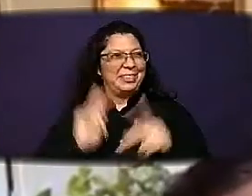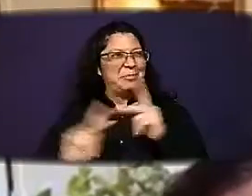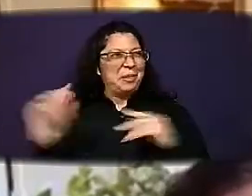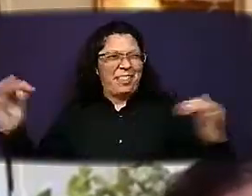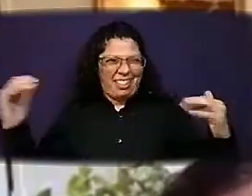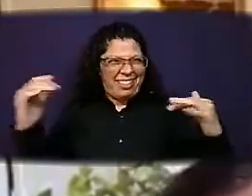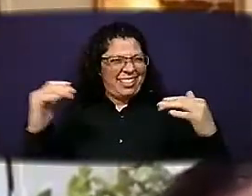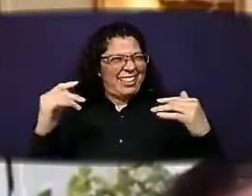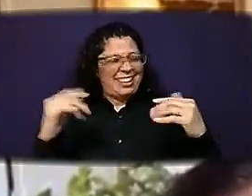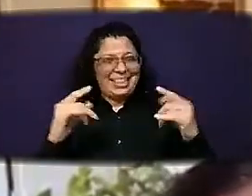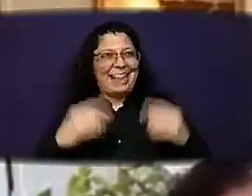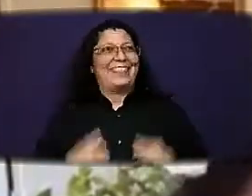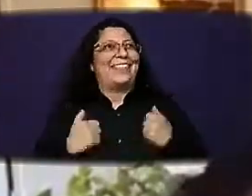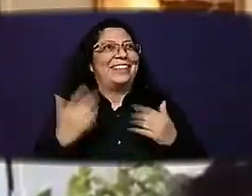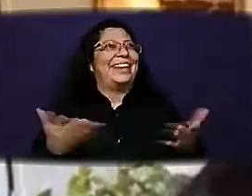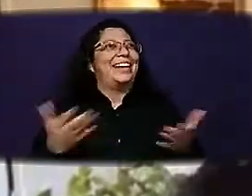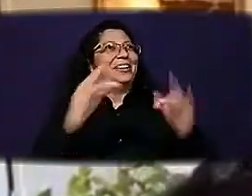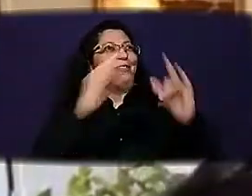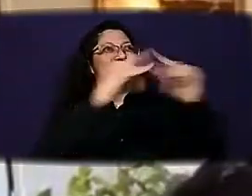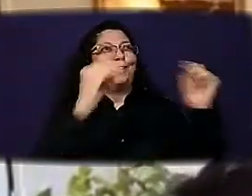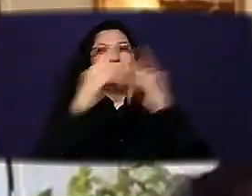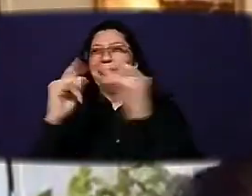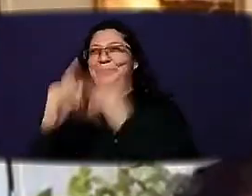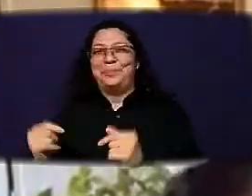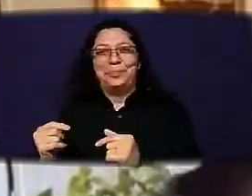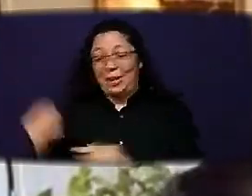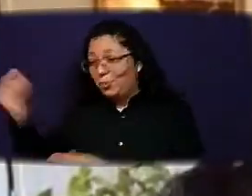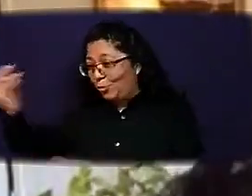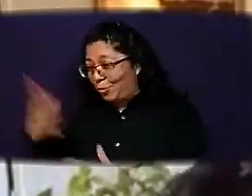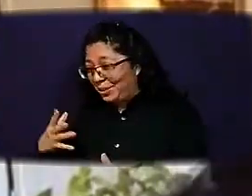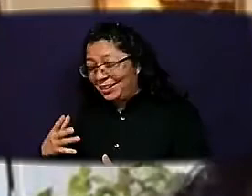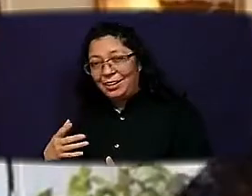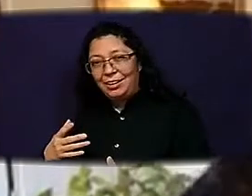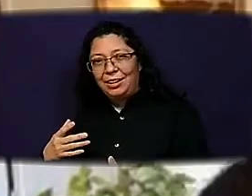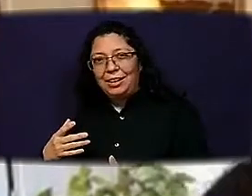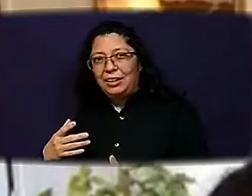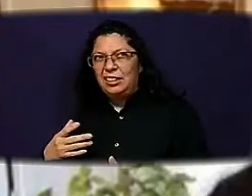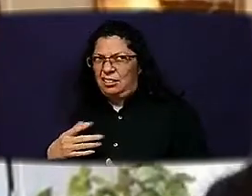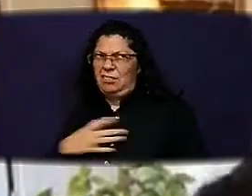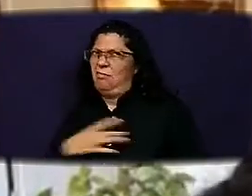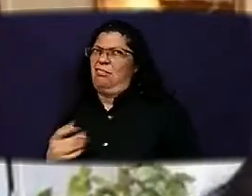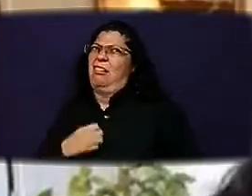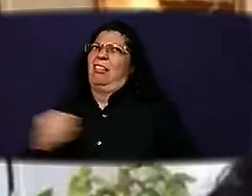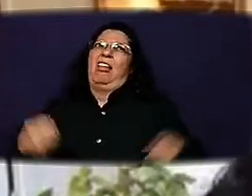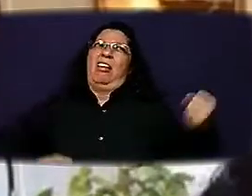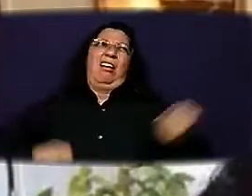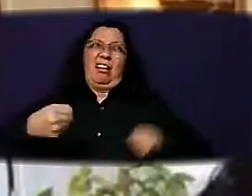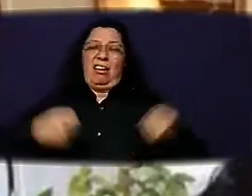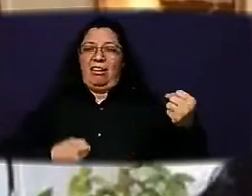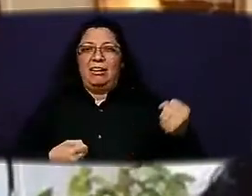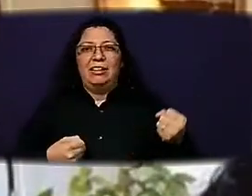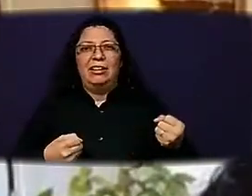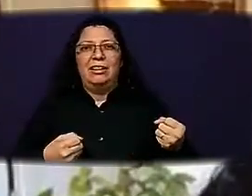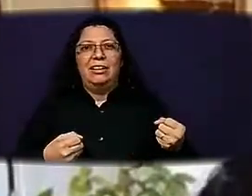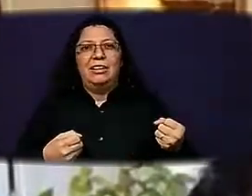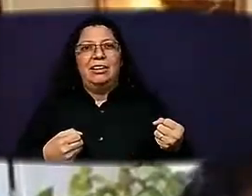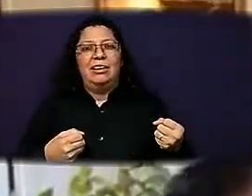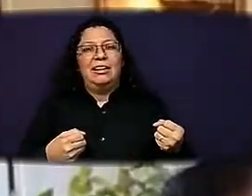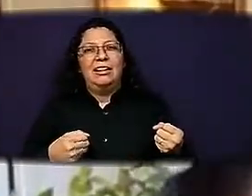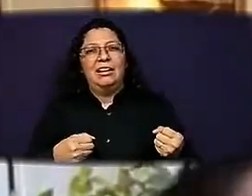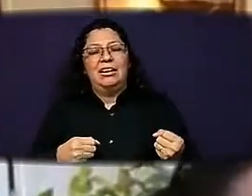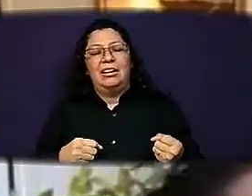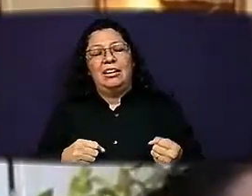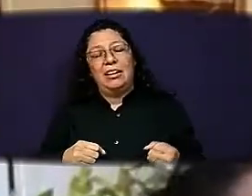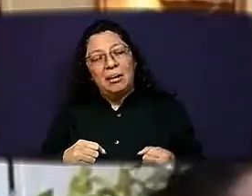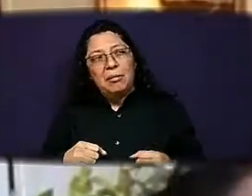carpas. Meme me dijo que no le gustan las excavadoras de tierra. Y